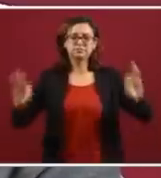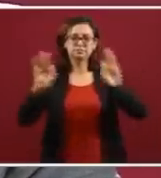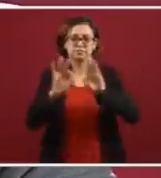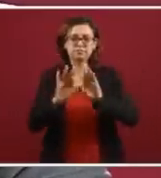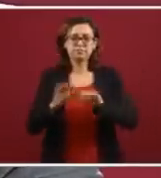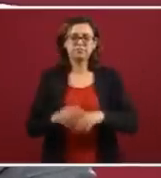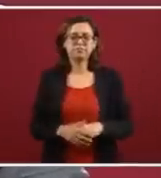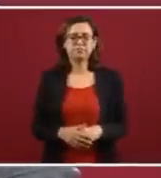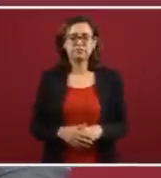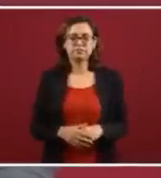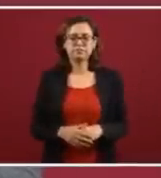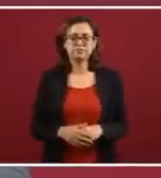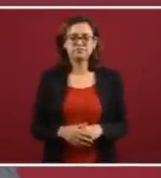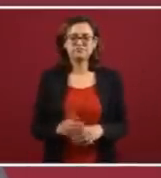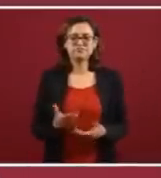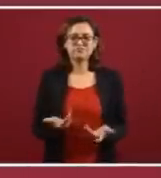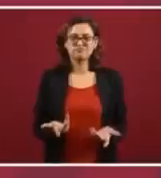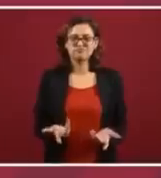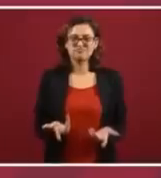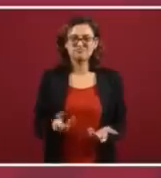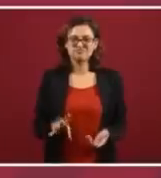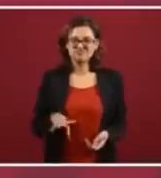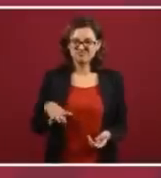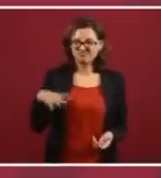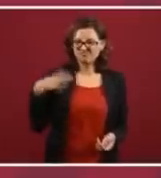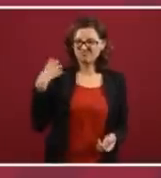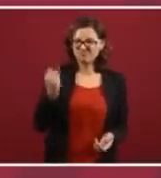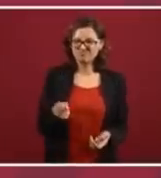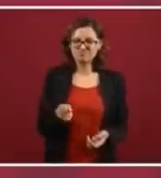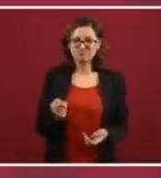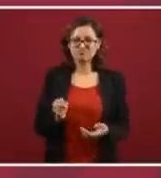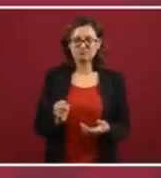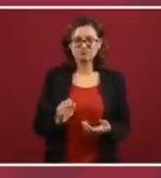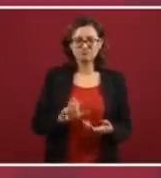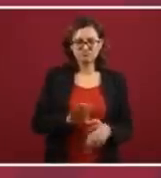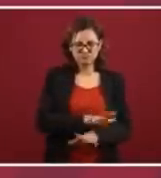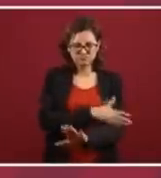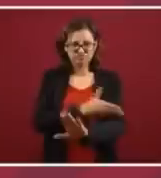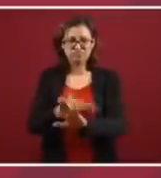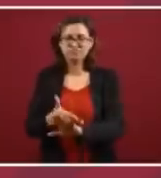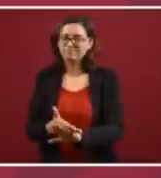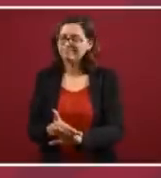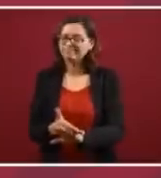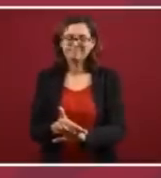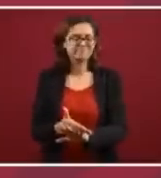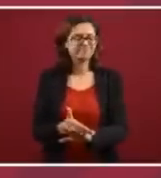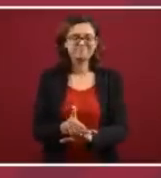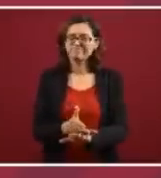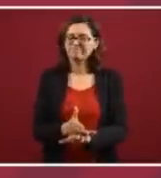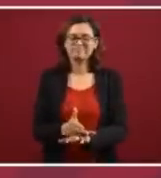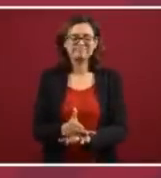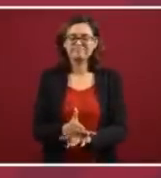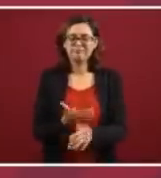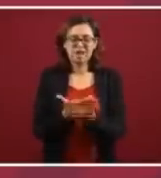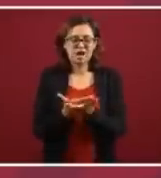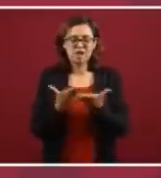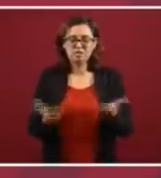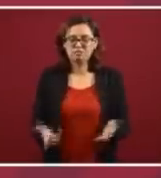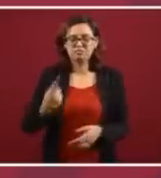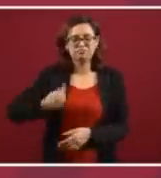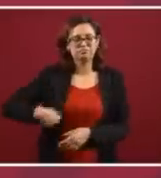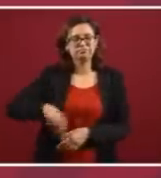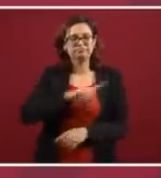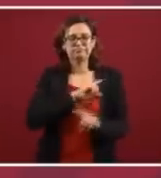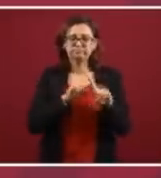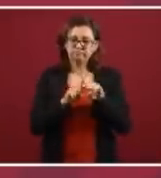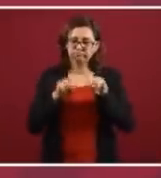No es así como estamos atendiendo el problema de la inseguridad